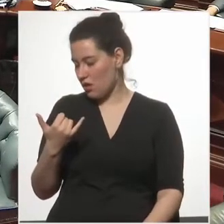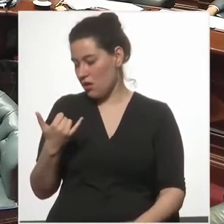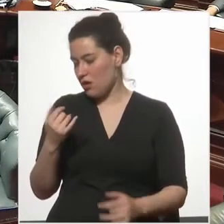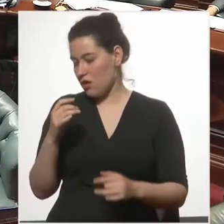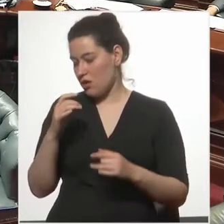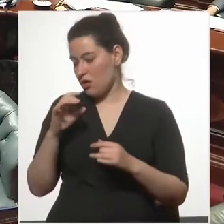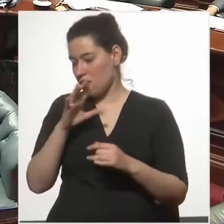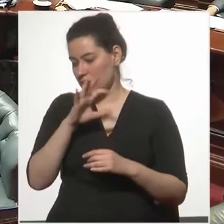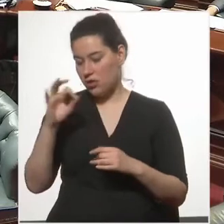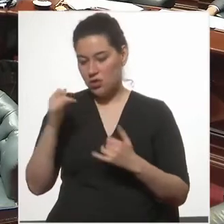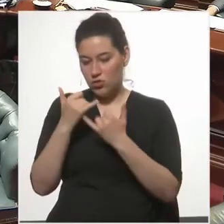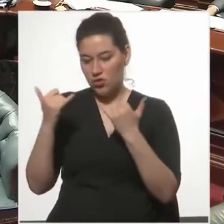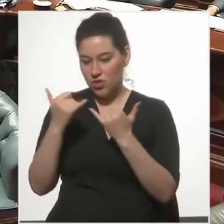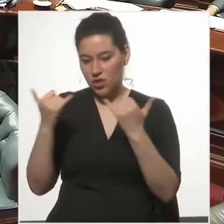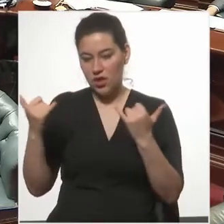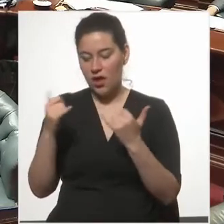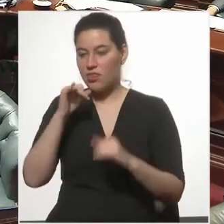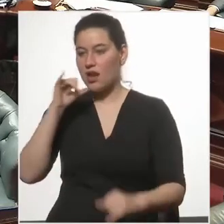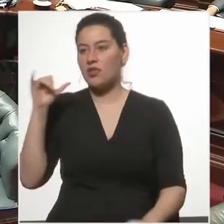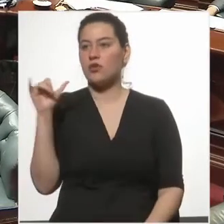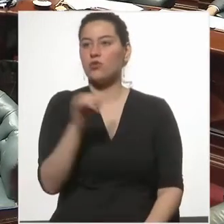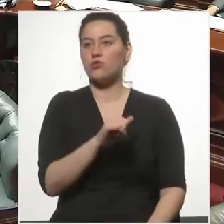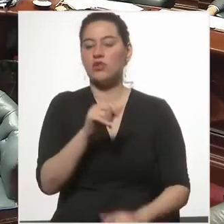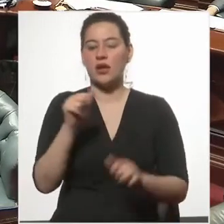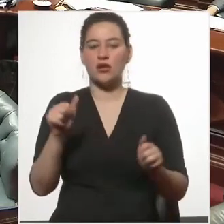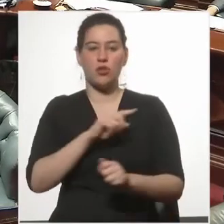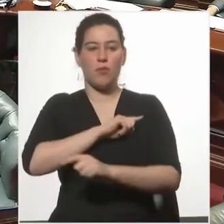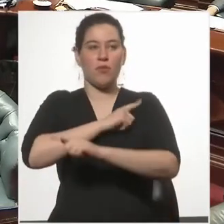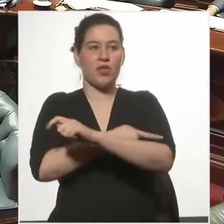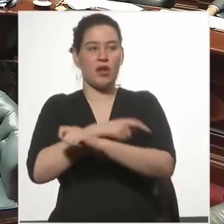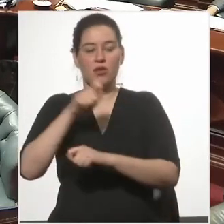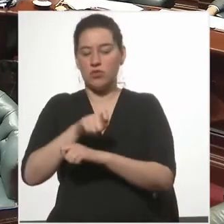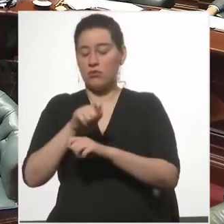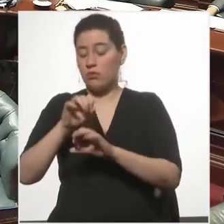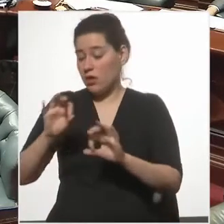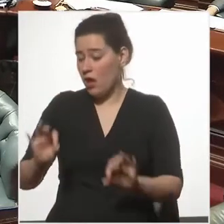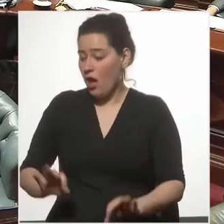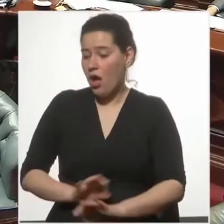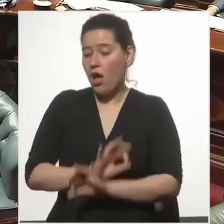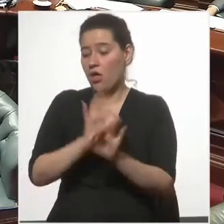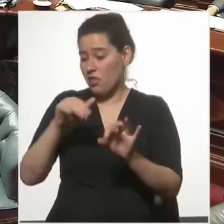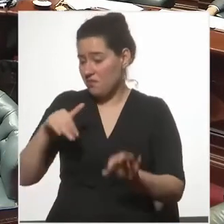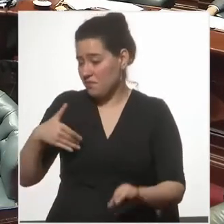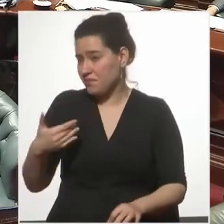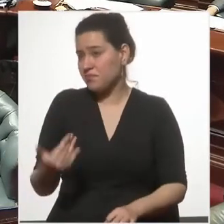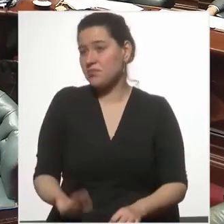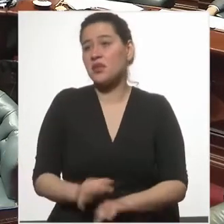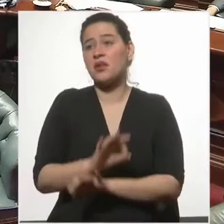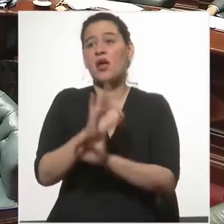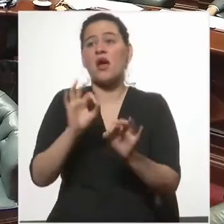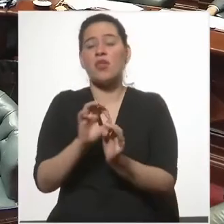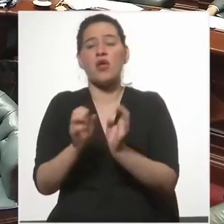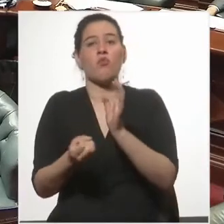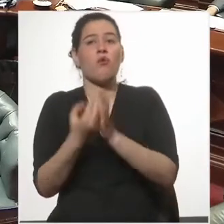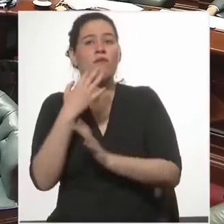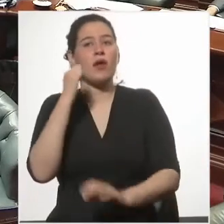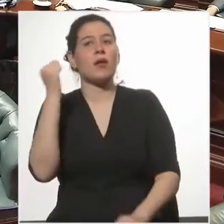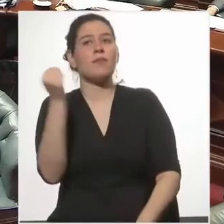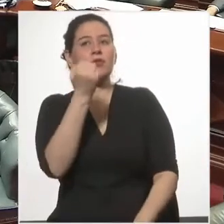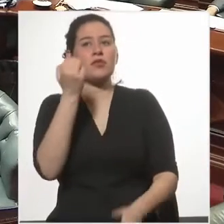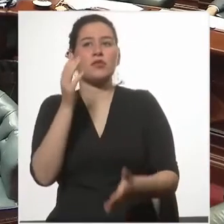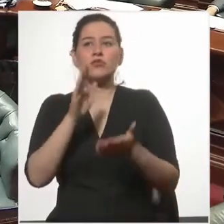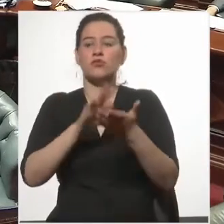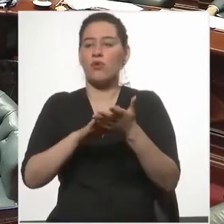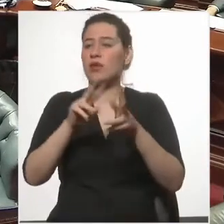penal realizada por el Poder Ejecutivo y nada. Es decir, nada nuevo de relevancia en materia